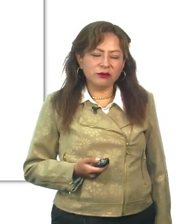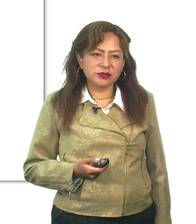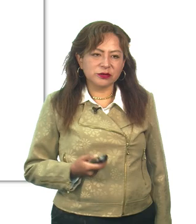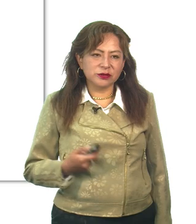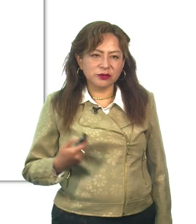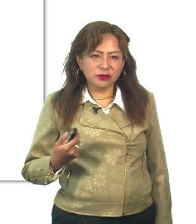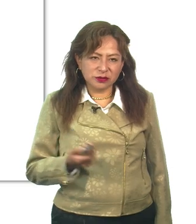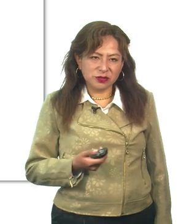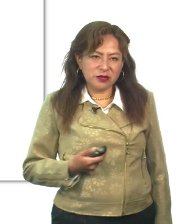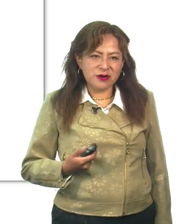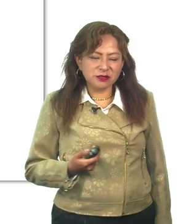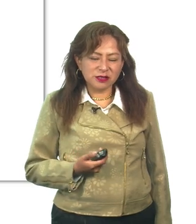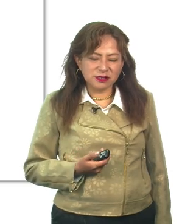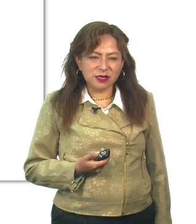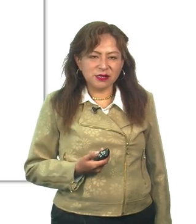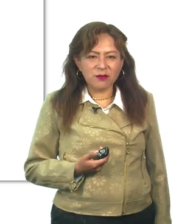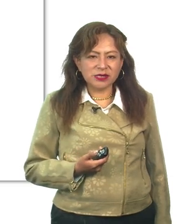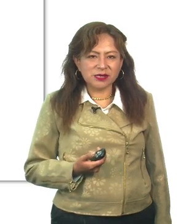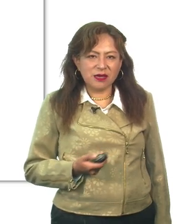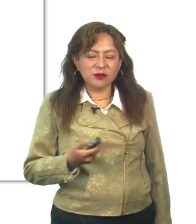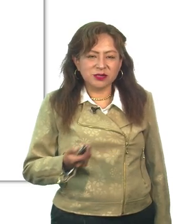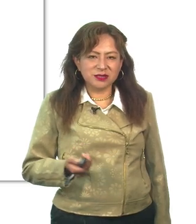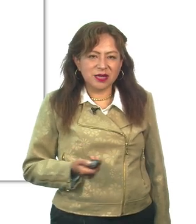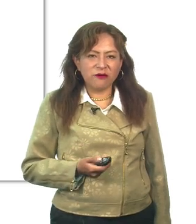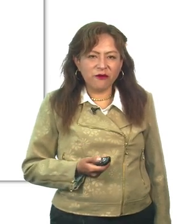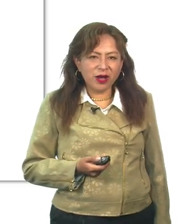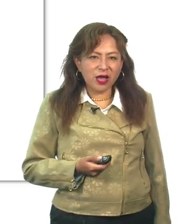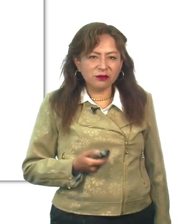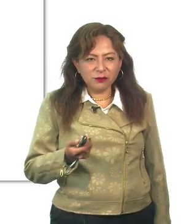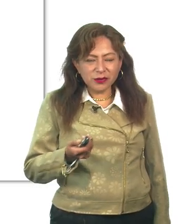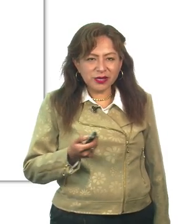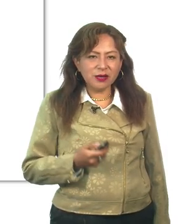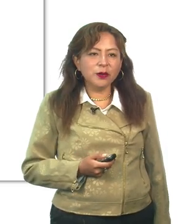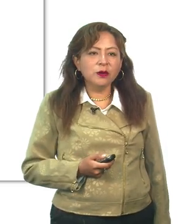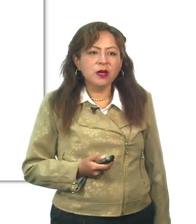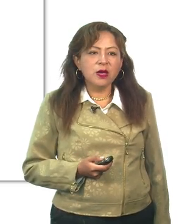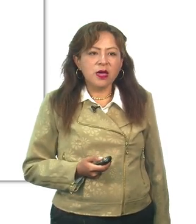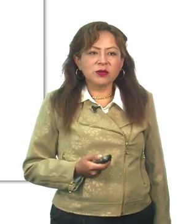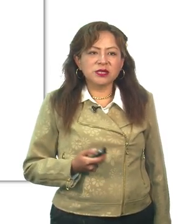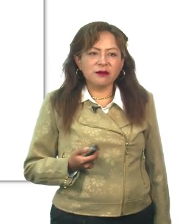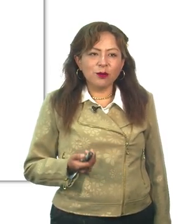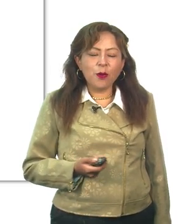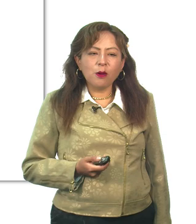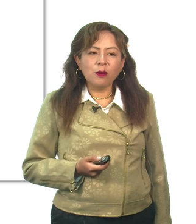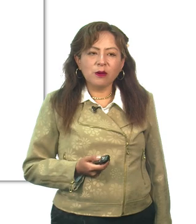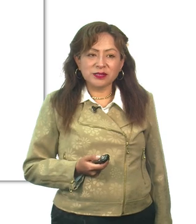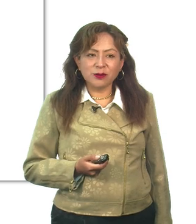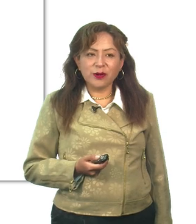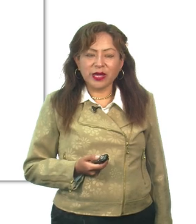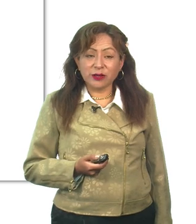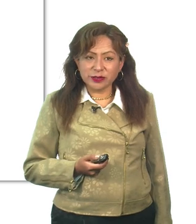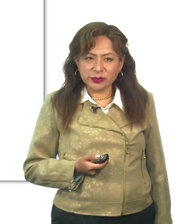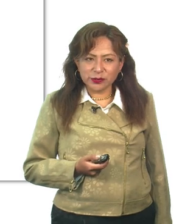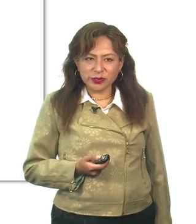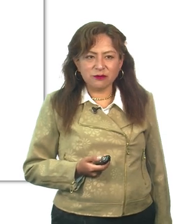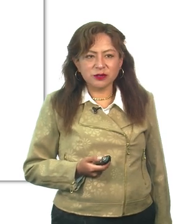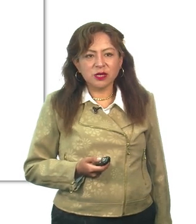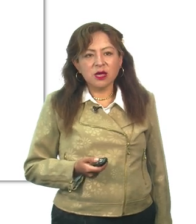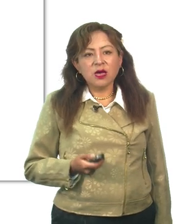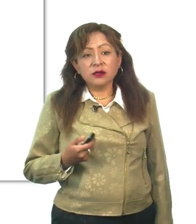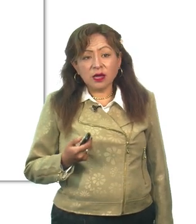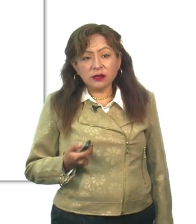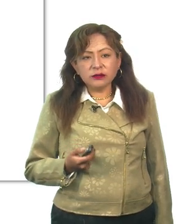a nuestros diversos temas que hemos estado enfocando, ¿no? Por ejemplo, hemos hablado un poco lo que son los géneros